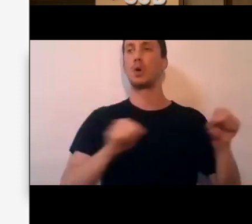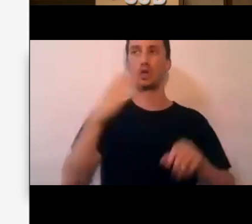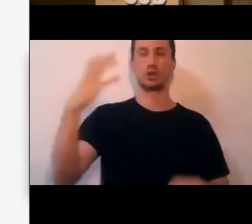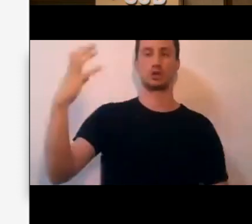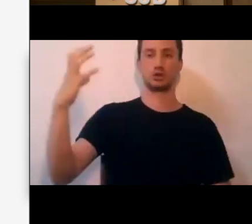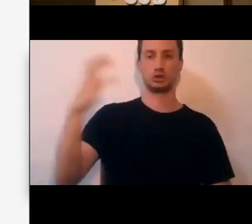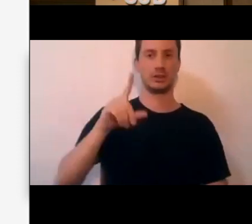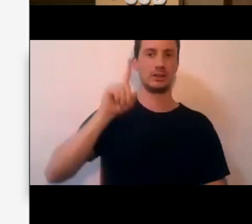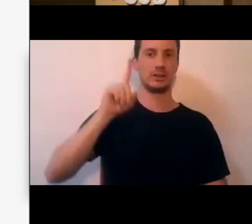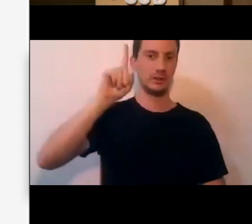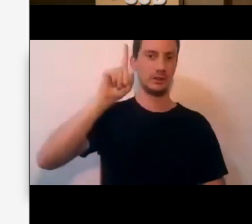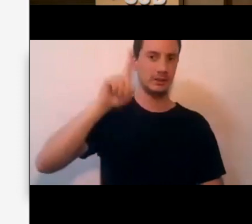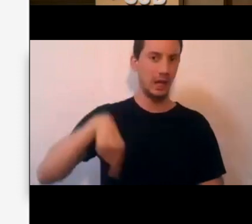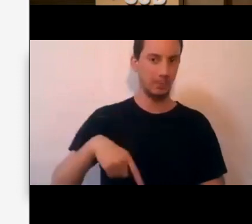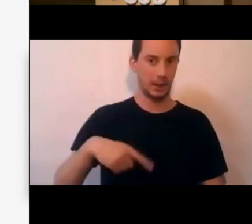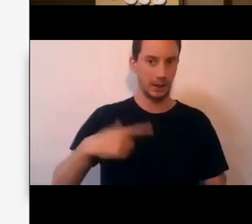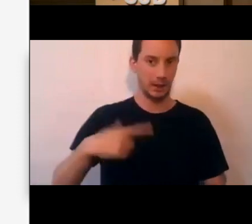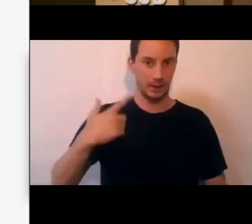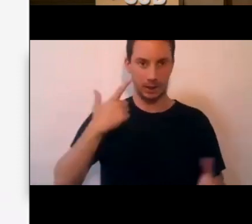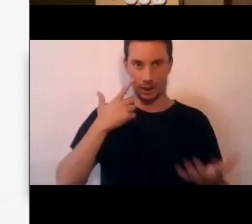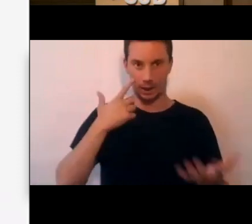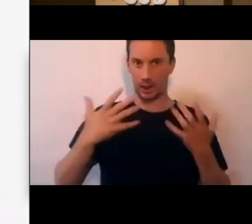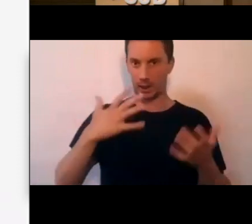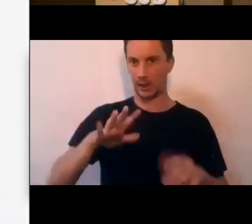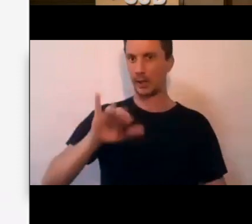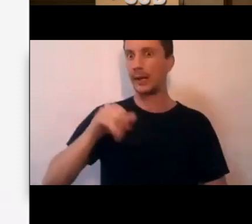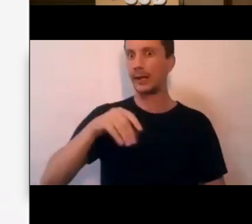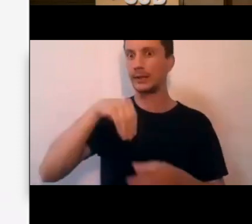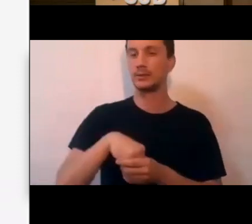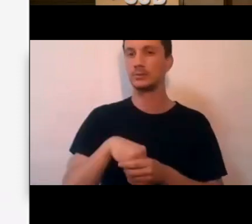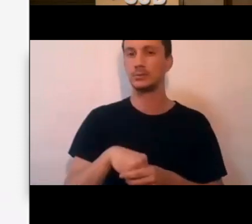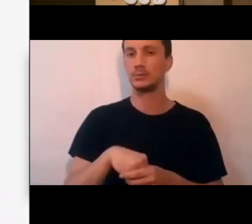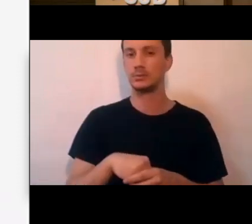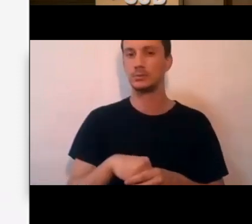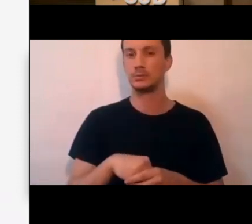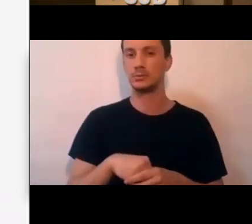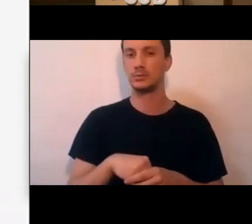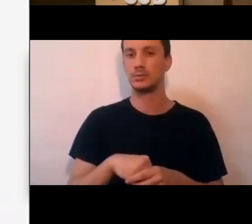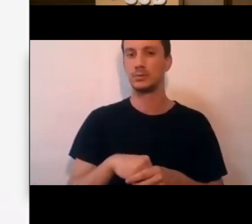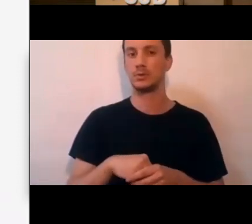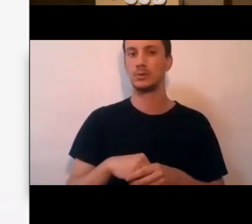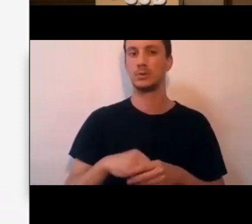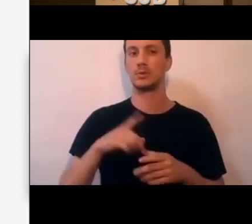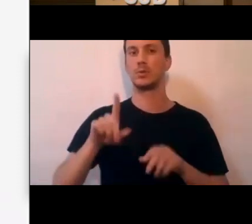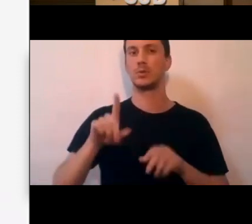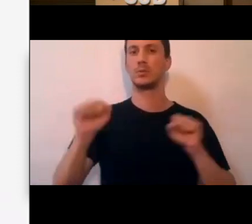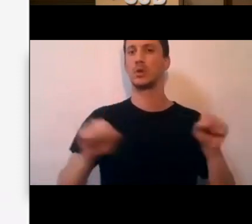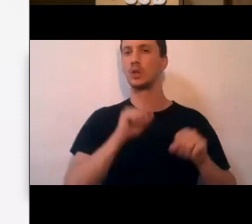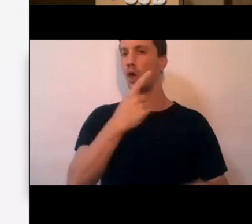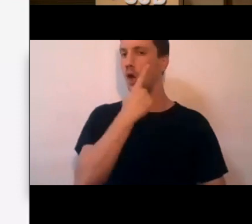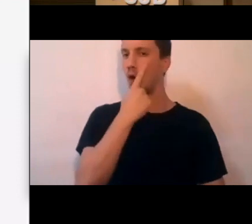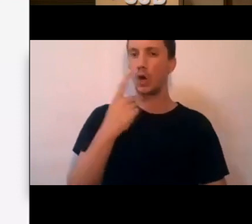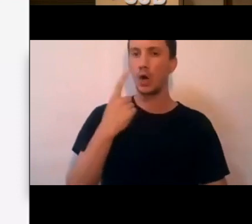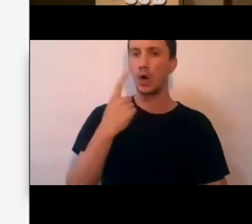después, obviamente, pues la gorra, también hay que llevar gafas de sol, hay que proteger los ojos y las gorras estas